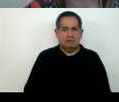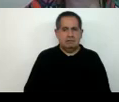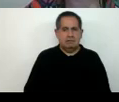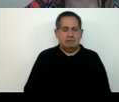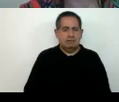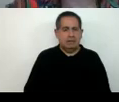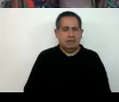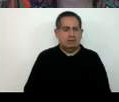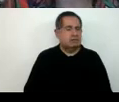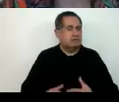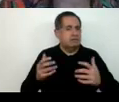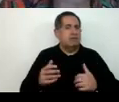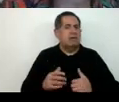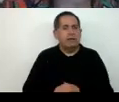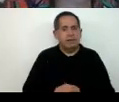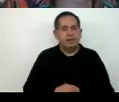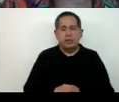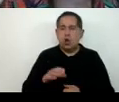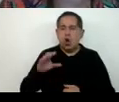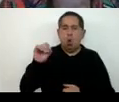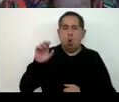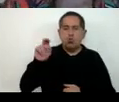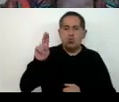Bueno, ¿qué nos dice la Convención